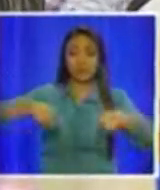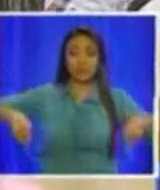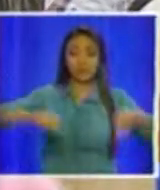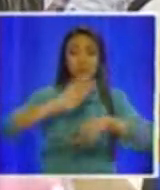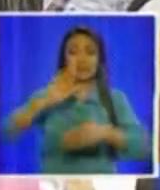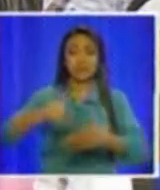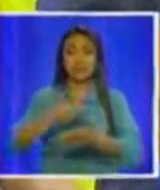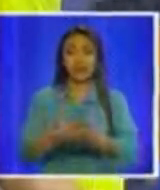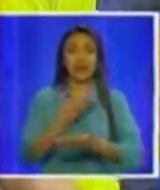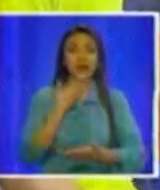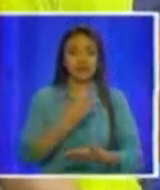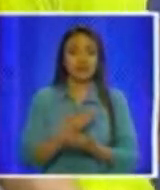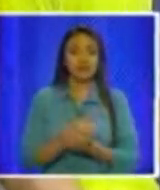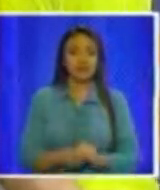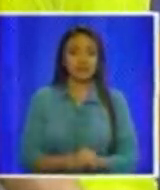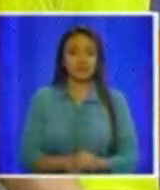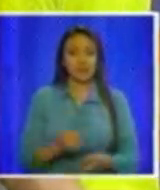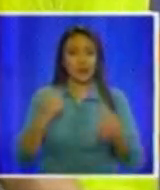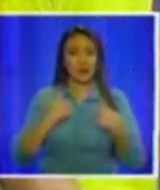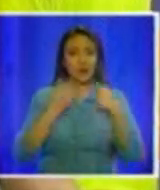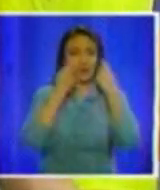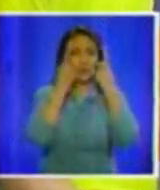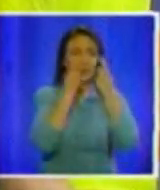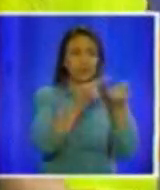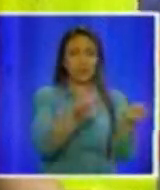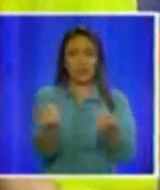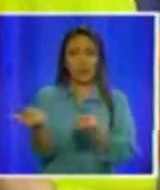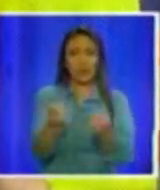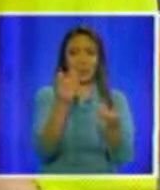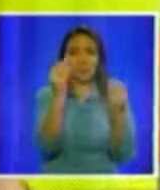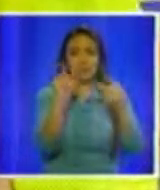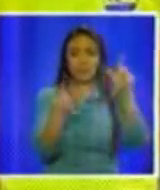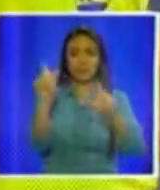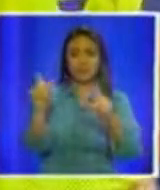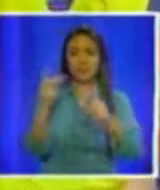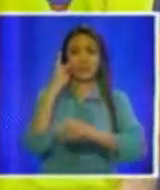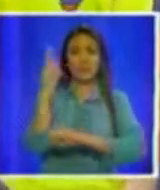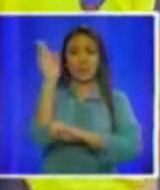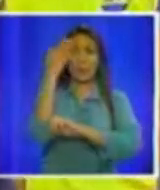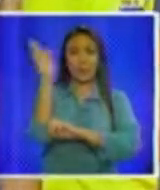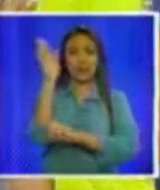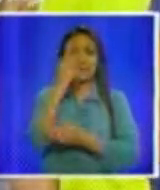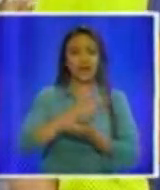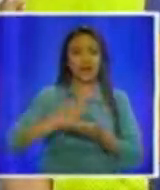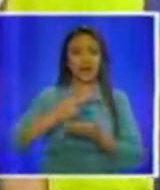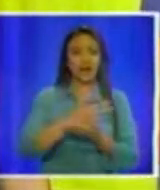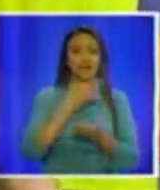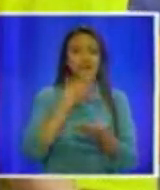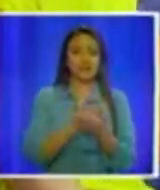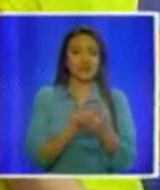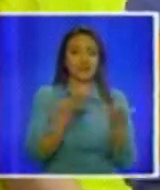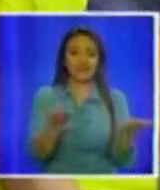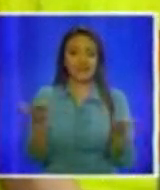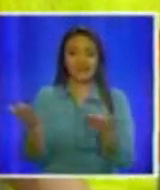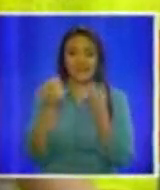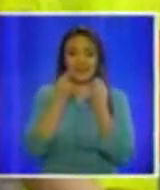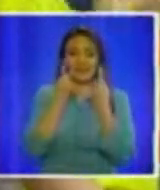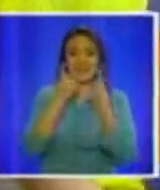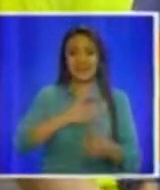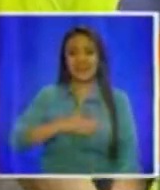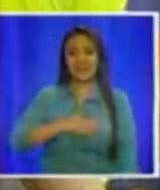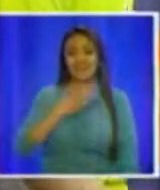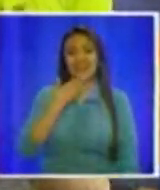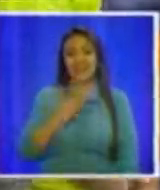centro histórico. La verdad que sorprendido porque estoy viendo bastantes banderas del Carchi y